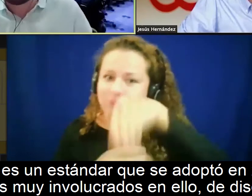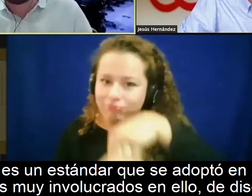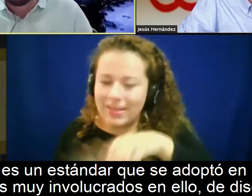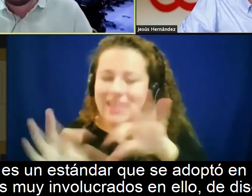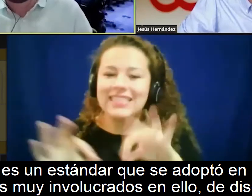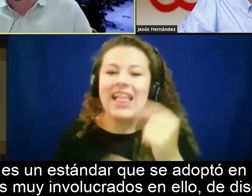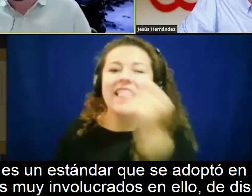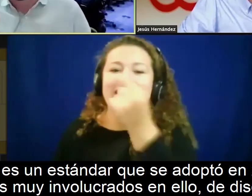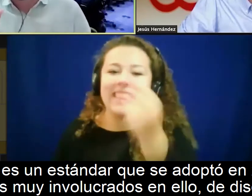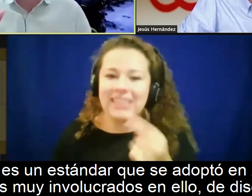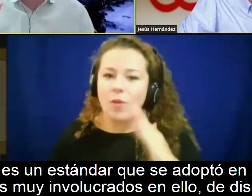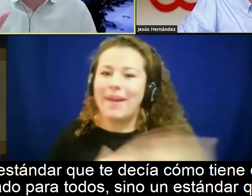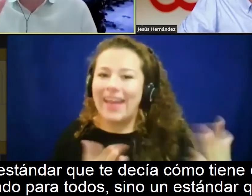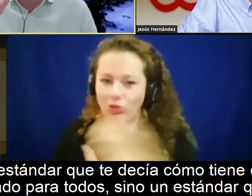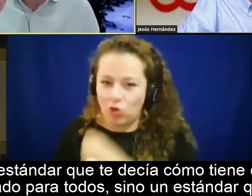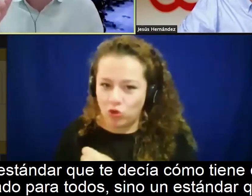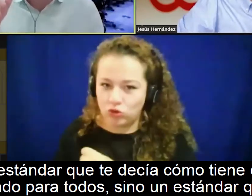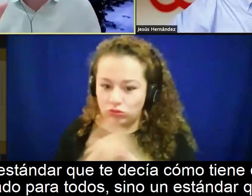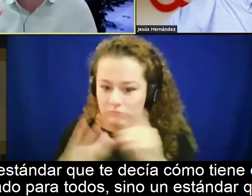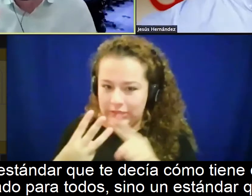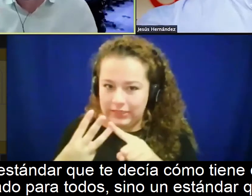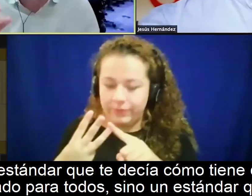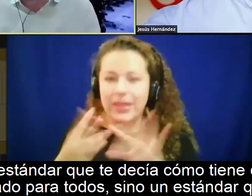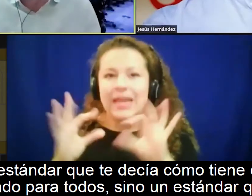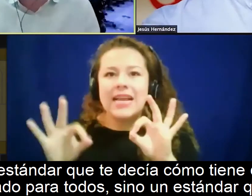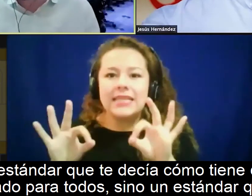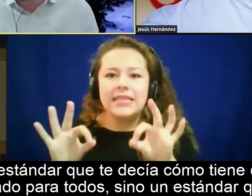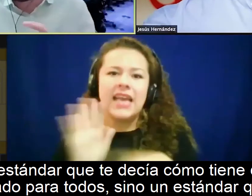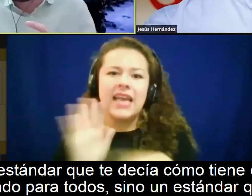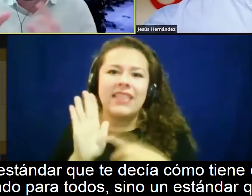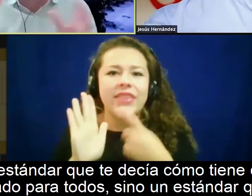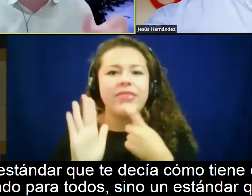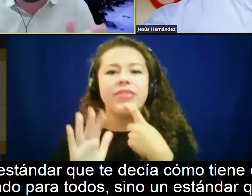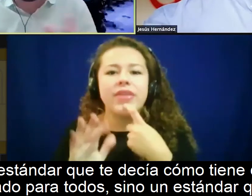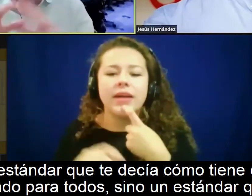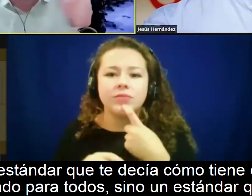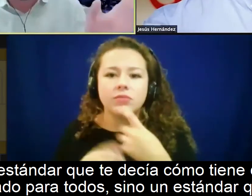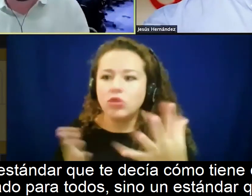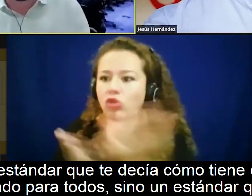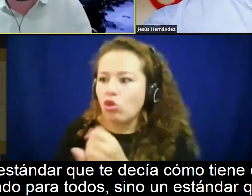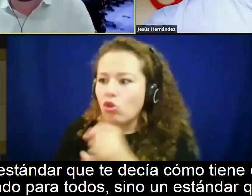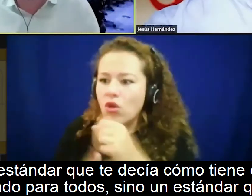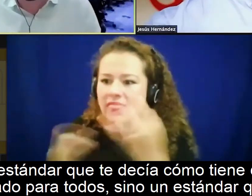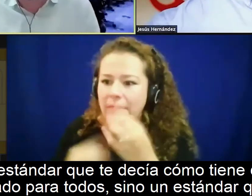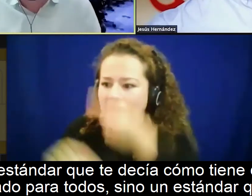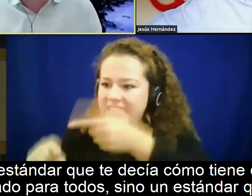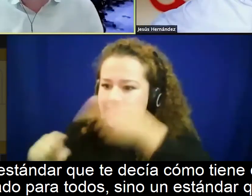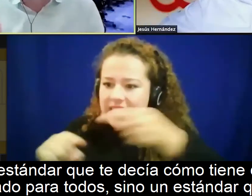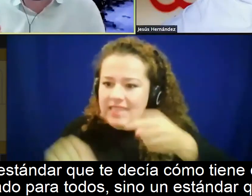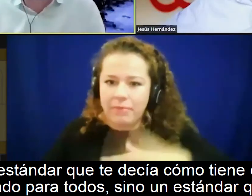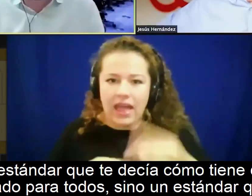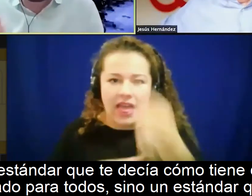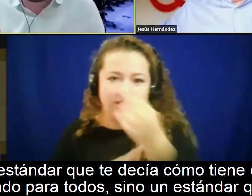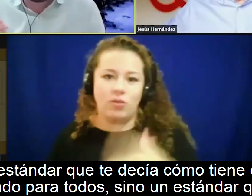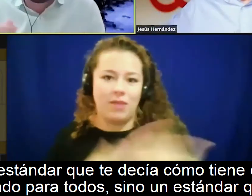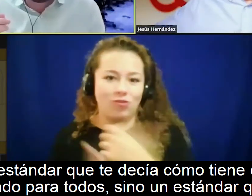para todos. Pero no era un estándar que te decía cómo tiene que ser absolutamente todo para que esté diseñado para todos, sino era un